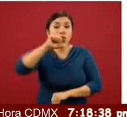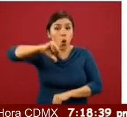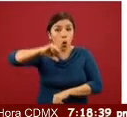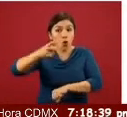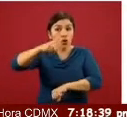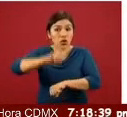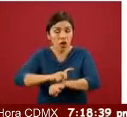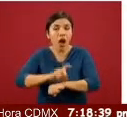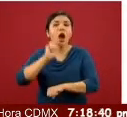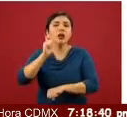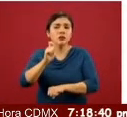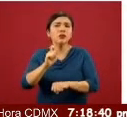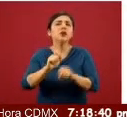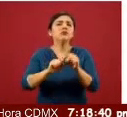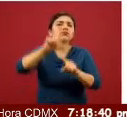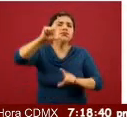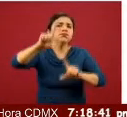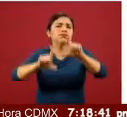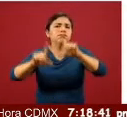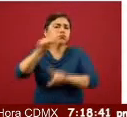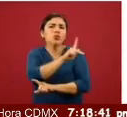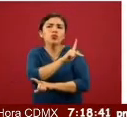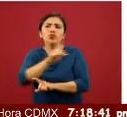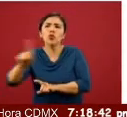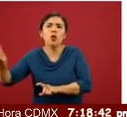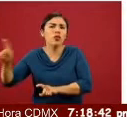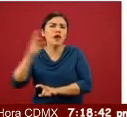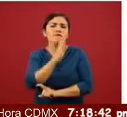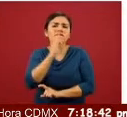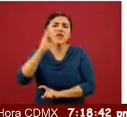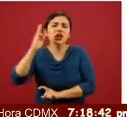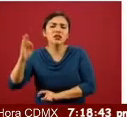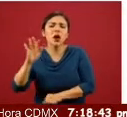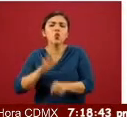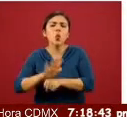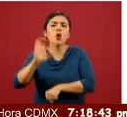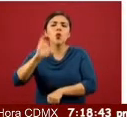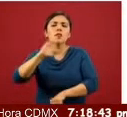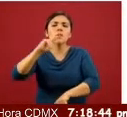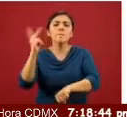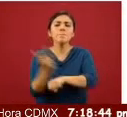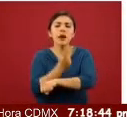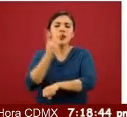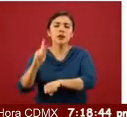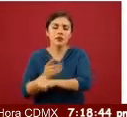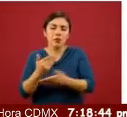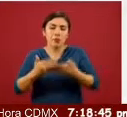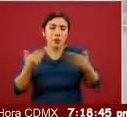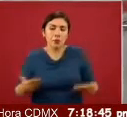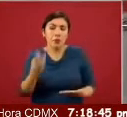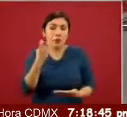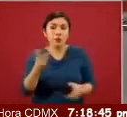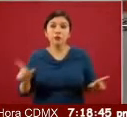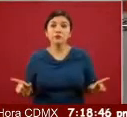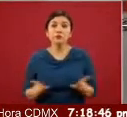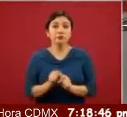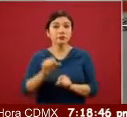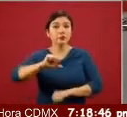están distribuidas lógicamente en todas estas fechas de ocurrencia hasta el momento. Sería la actualización para esta